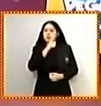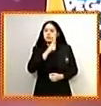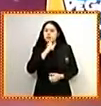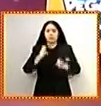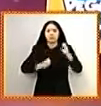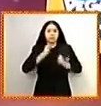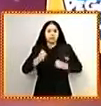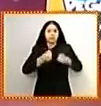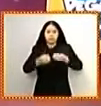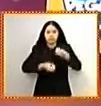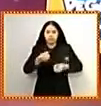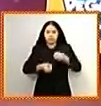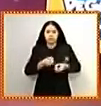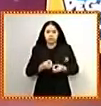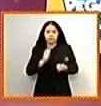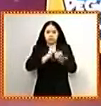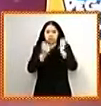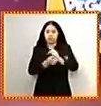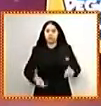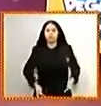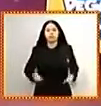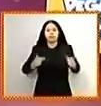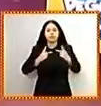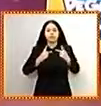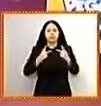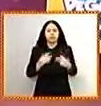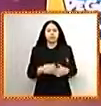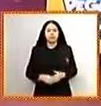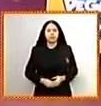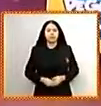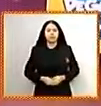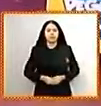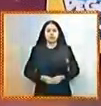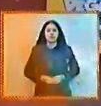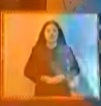sus emocionantes sorteos, te cambia la vida.